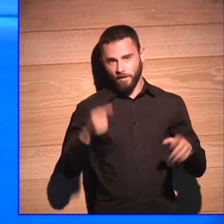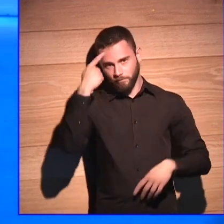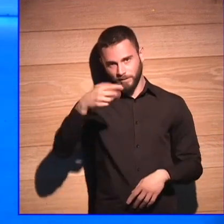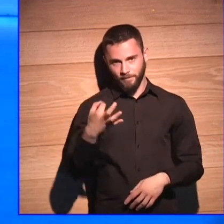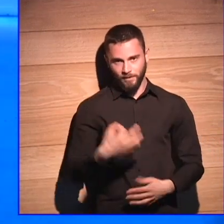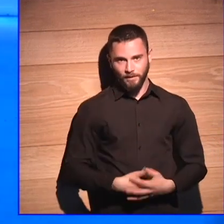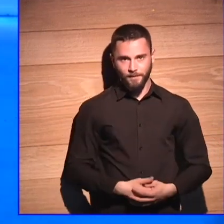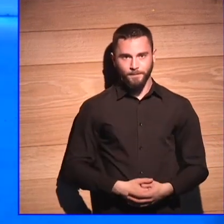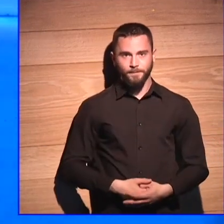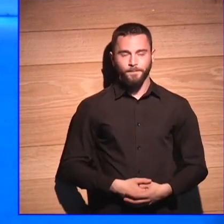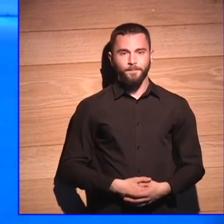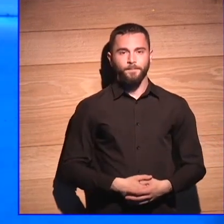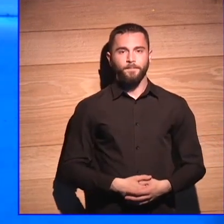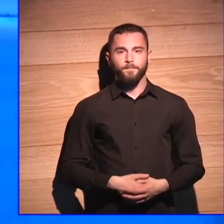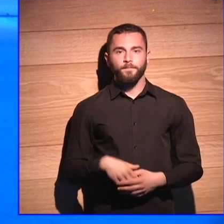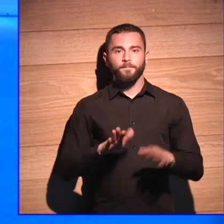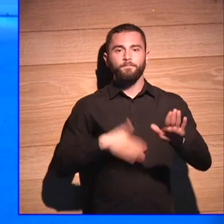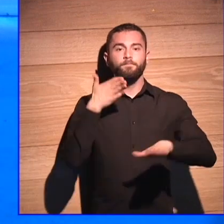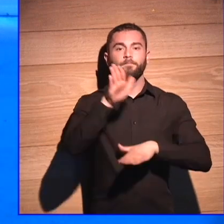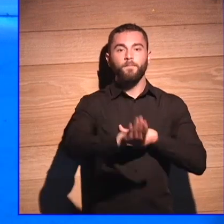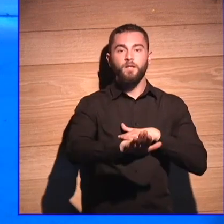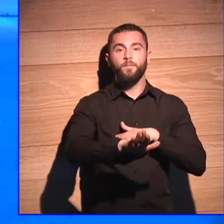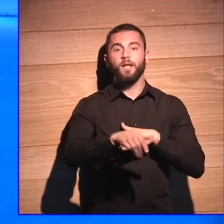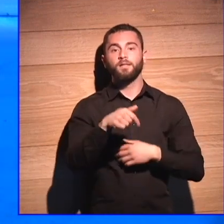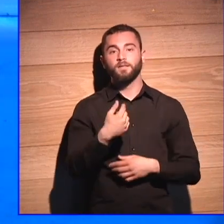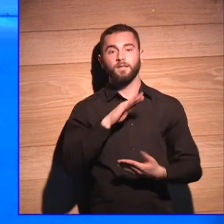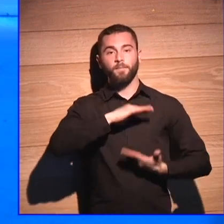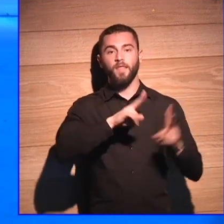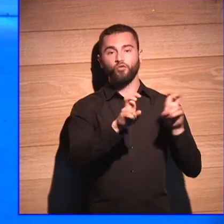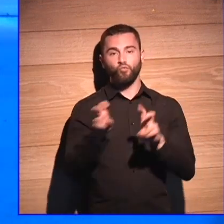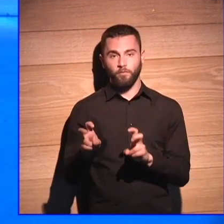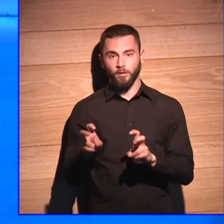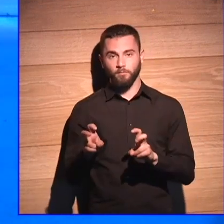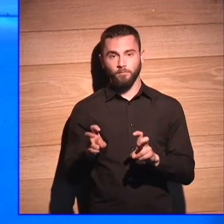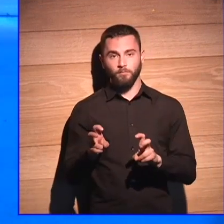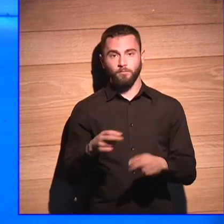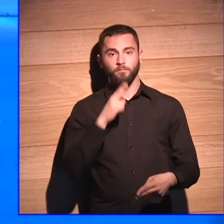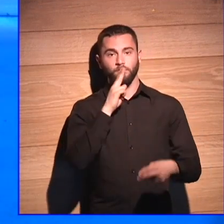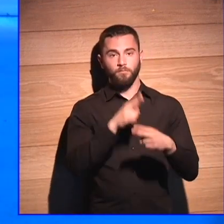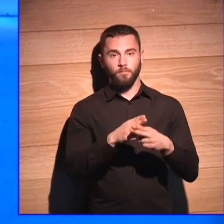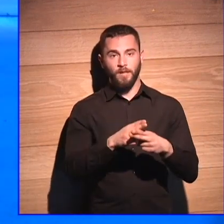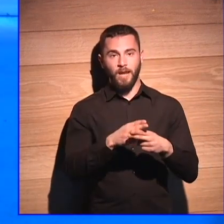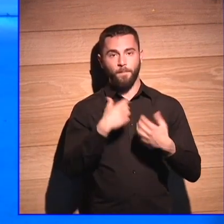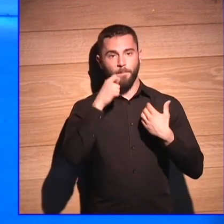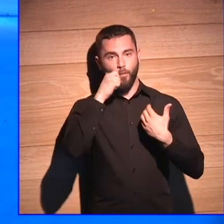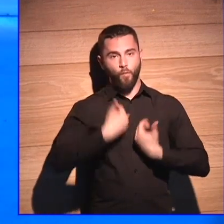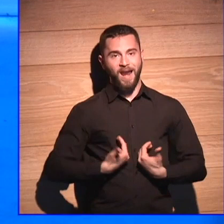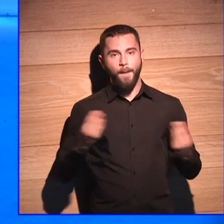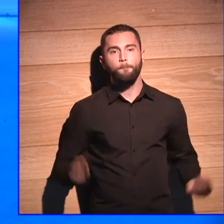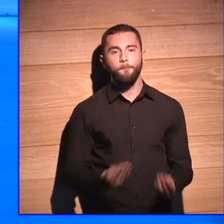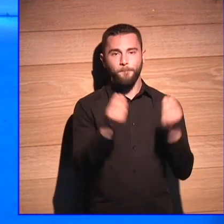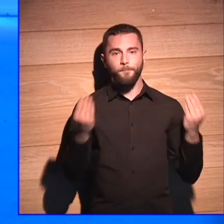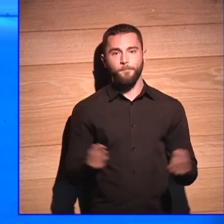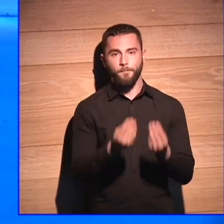cuenta. Y un paso más es nuevas capacidades, lo que llaman la mejora humana. A lo mejor habéis oído hablar